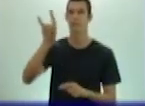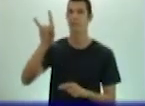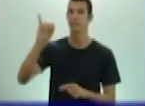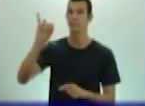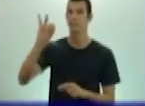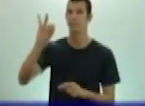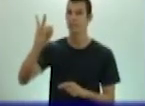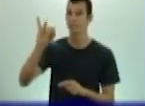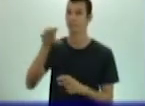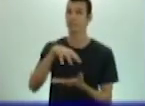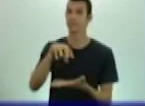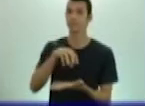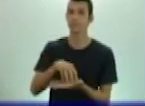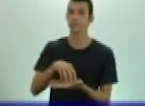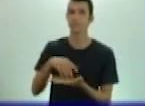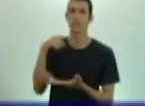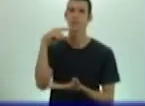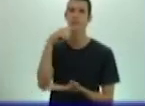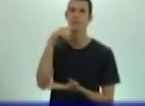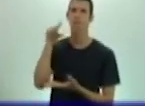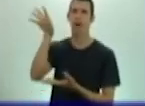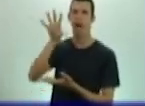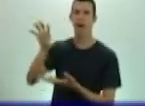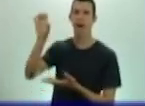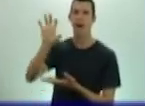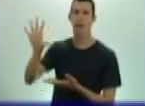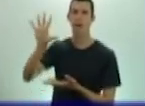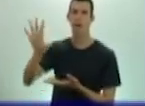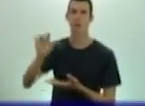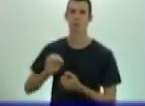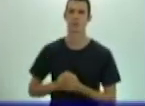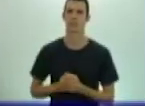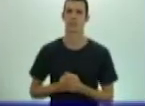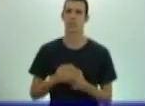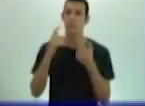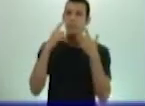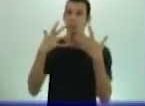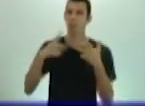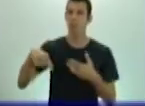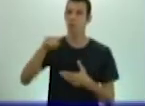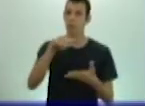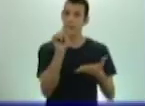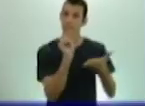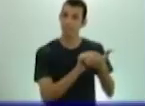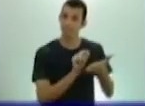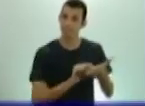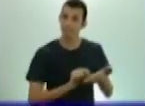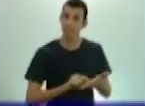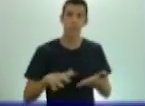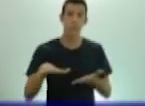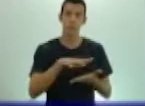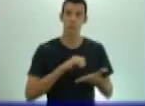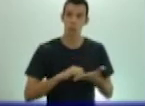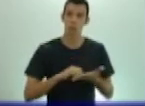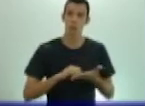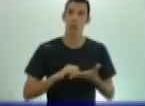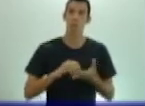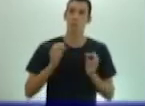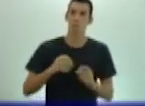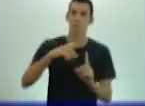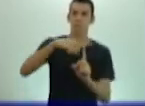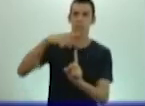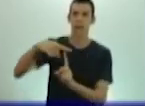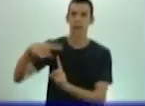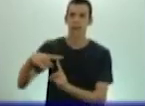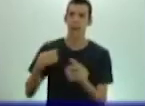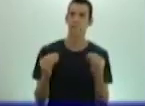Es importante, estudiante, usted no anote estos contenidos. Las actividades que vamos a orientar van a estar en correspondencia con cada uno de ellos, solamente se los enunciamos un